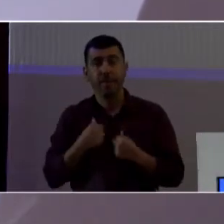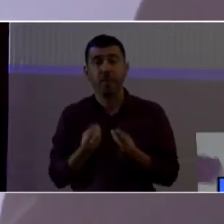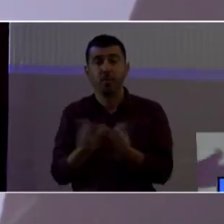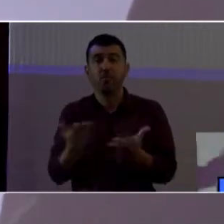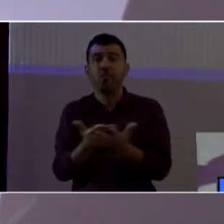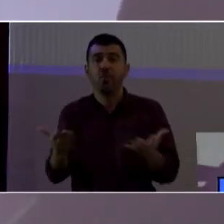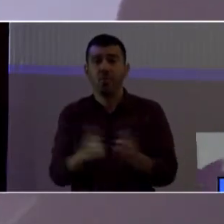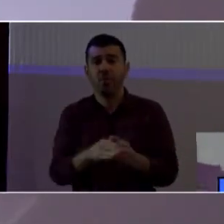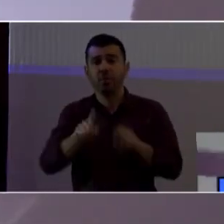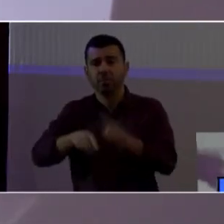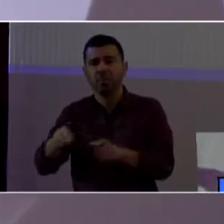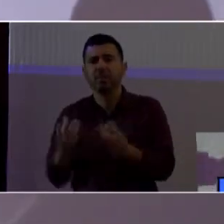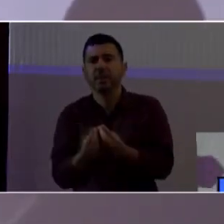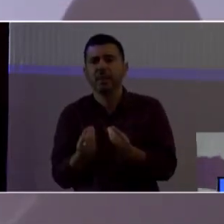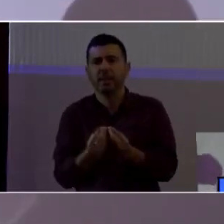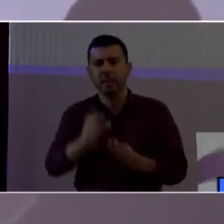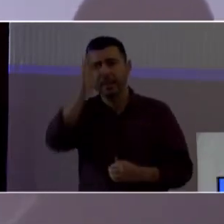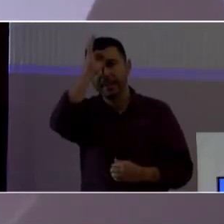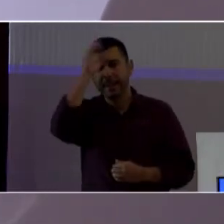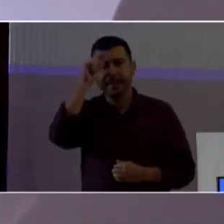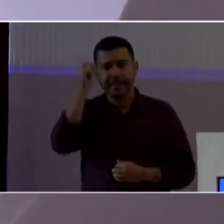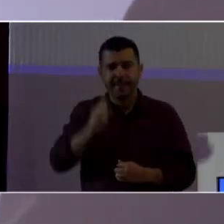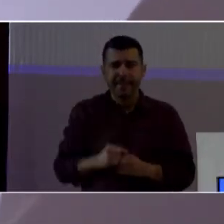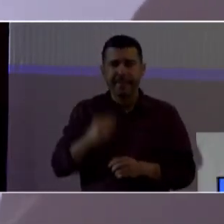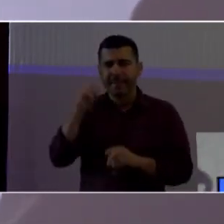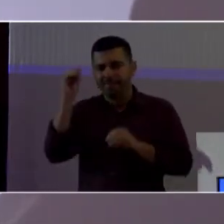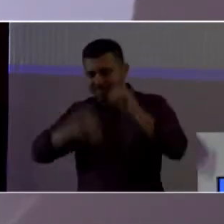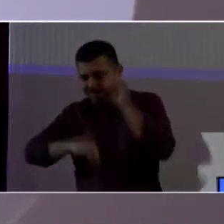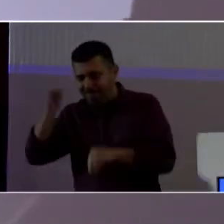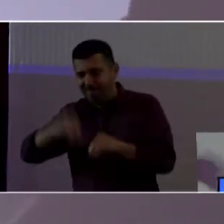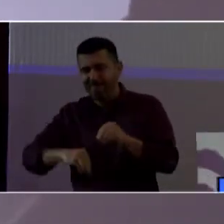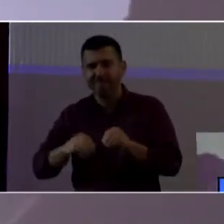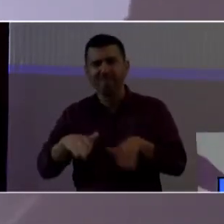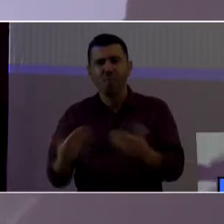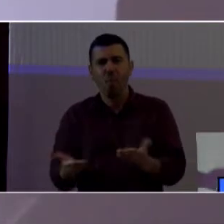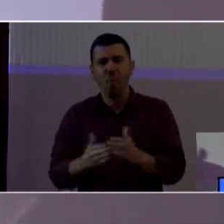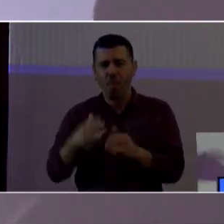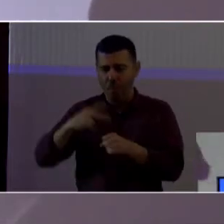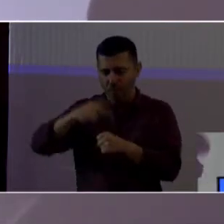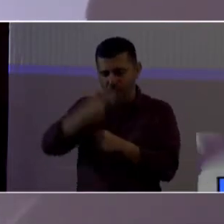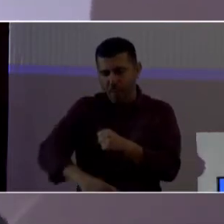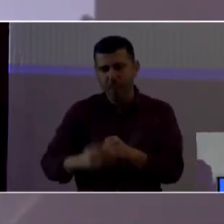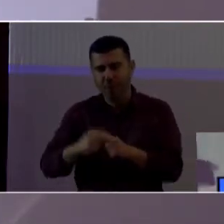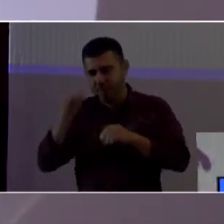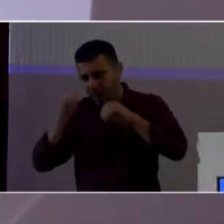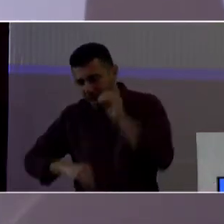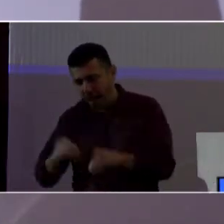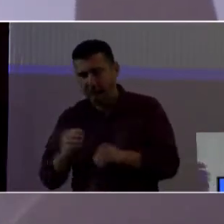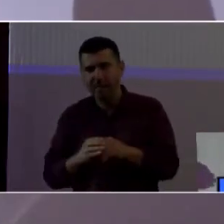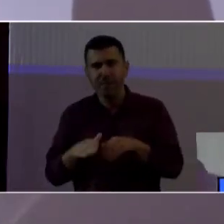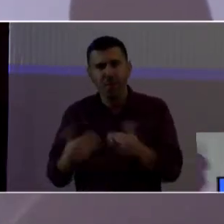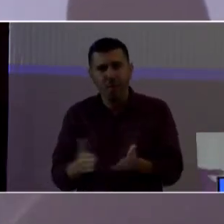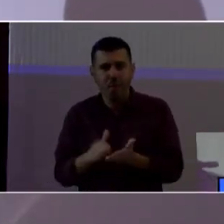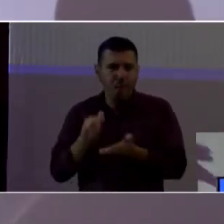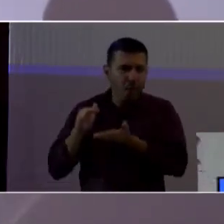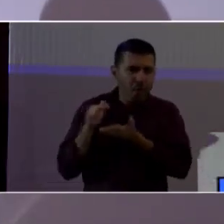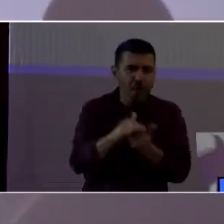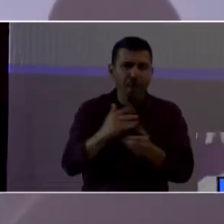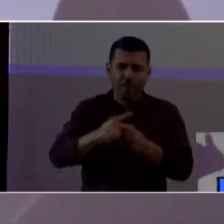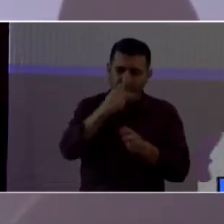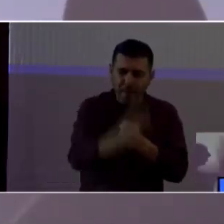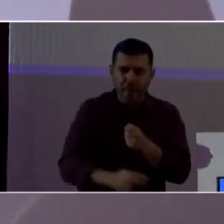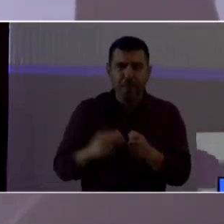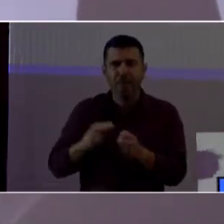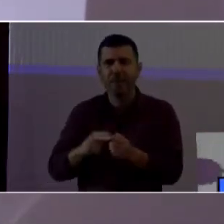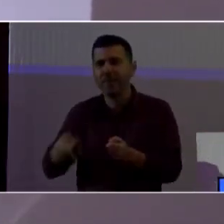fue difícil. Nos devolvían el proyecto una vez, nos lo devolvían otra vez. En la recolección de las firmas, de la